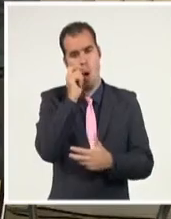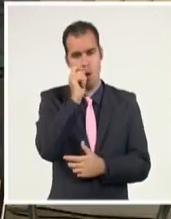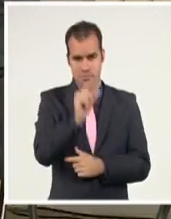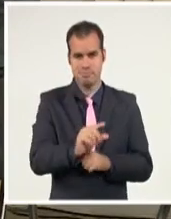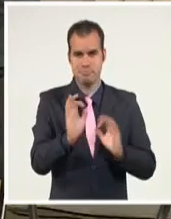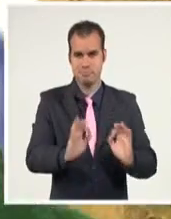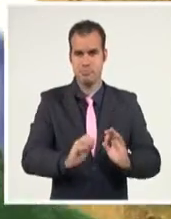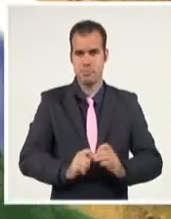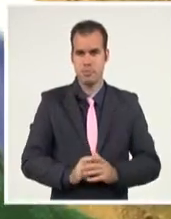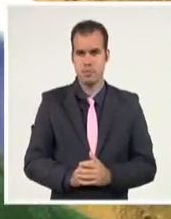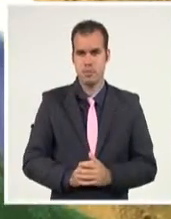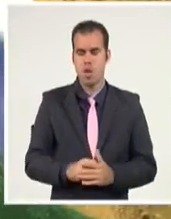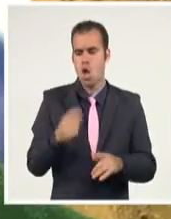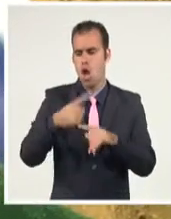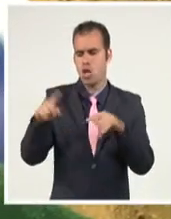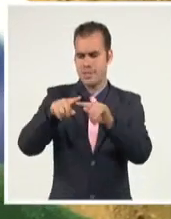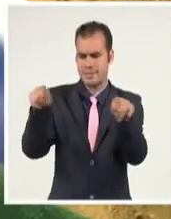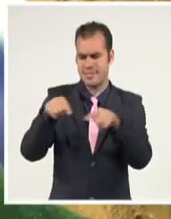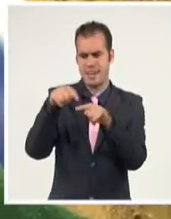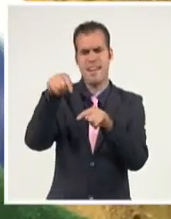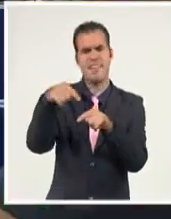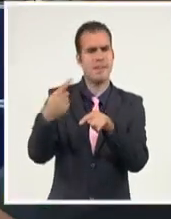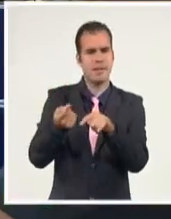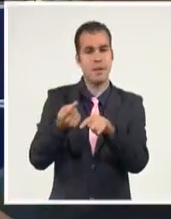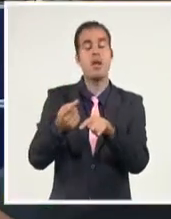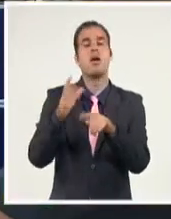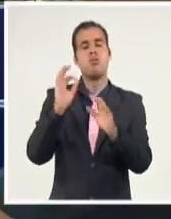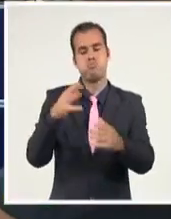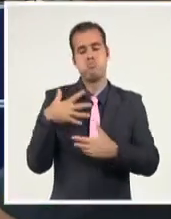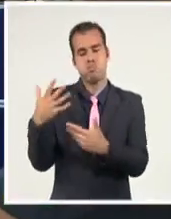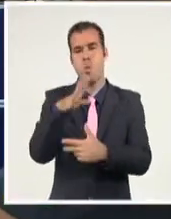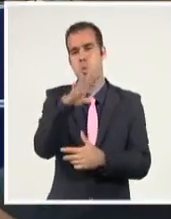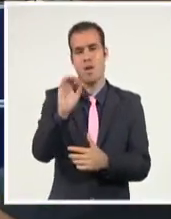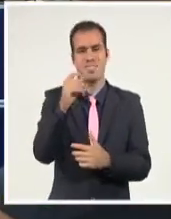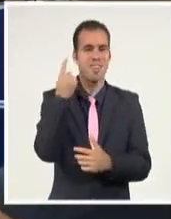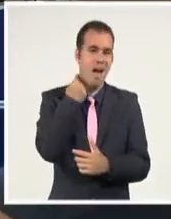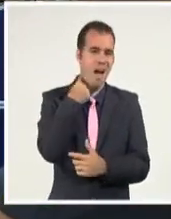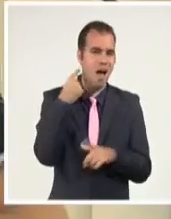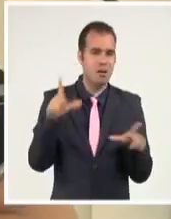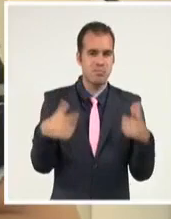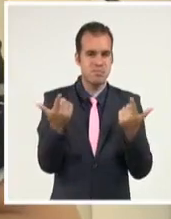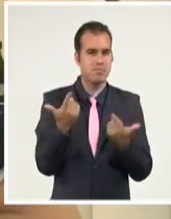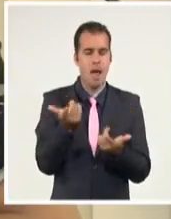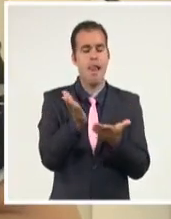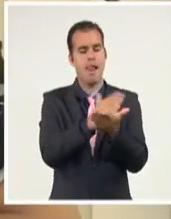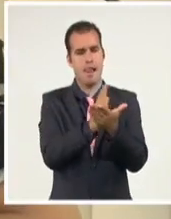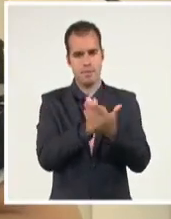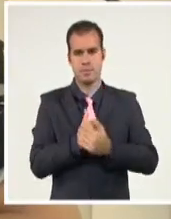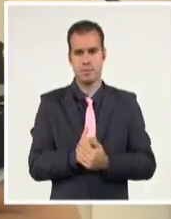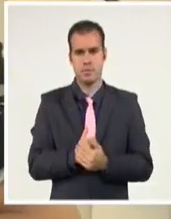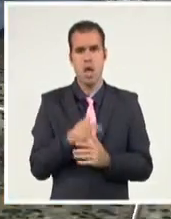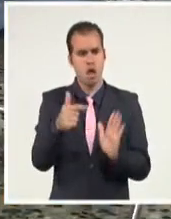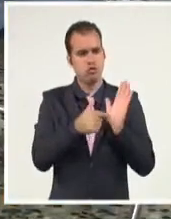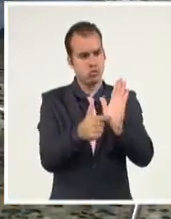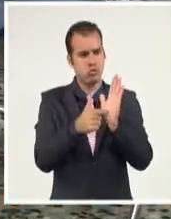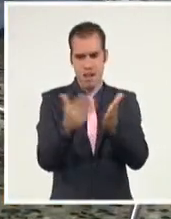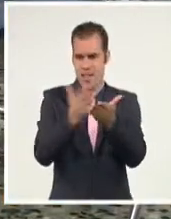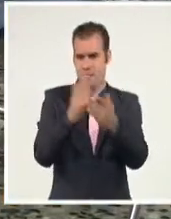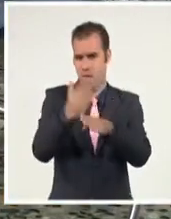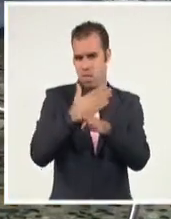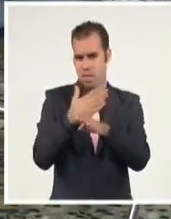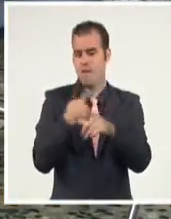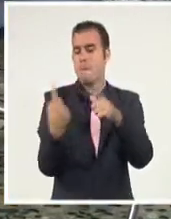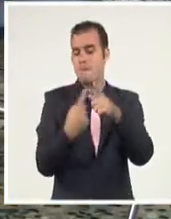Yauradó tendrá lugar un panel dedicado a los 40 años de la revista Tablas, que incluirá presentaciones de libros y de una